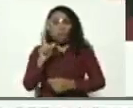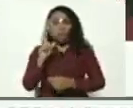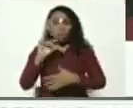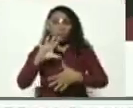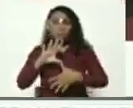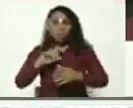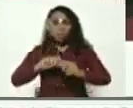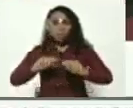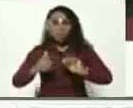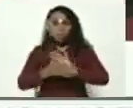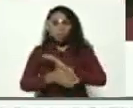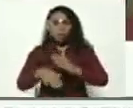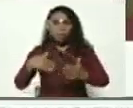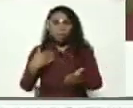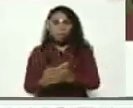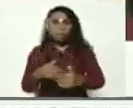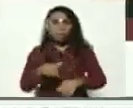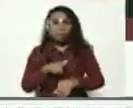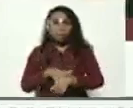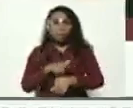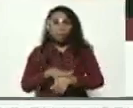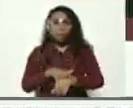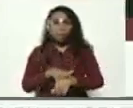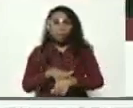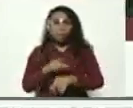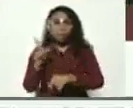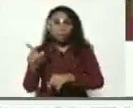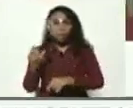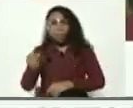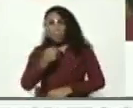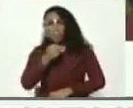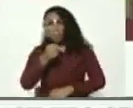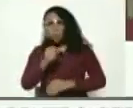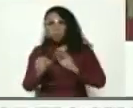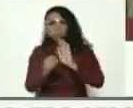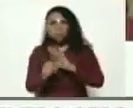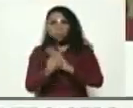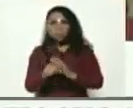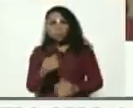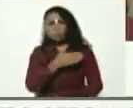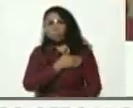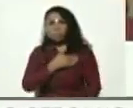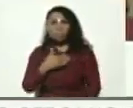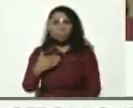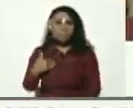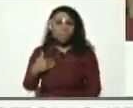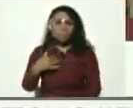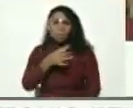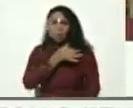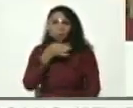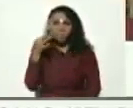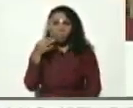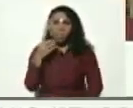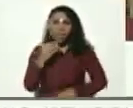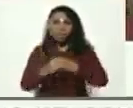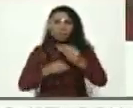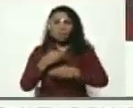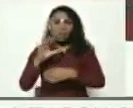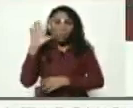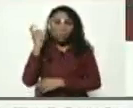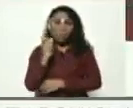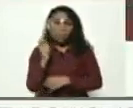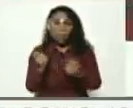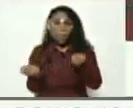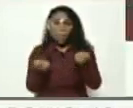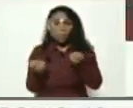continente hasta el momento en que su interlocutor desea que los éxitos que obtuvieron otrora